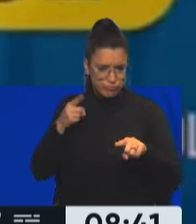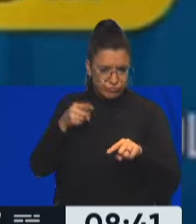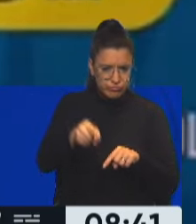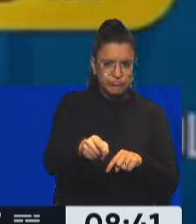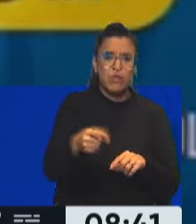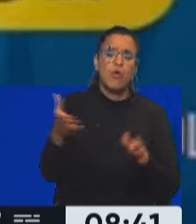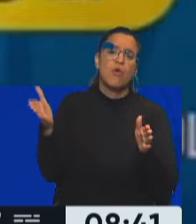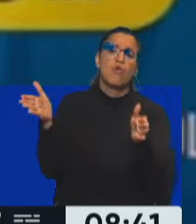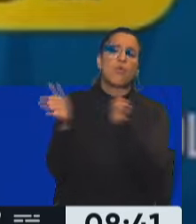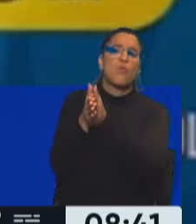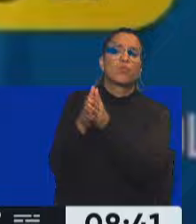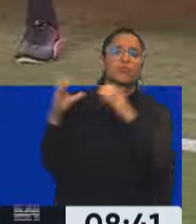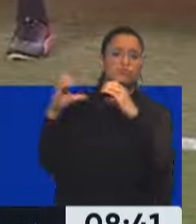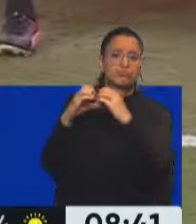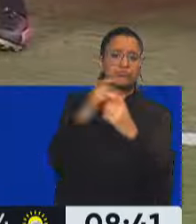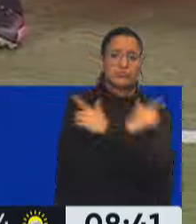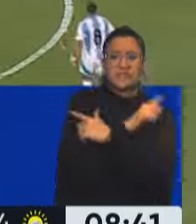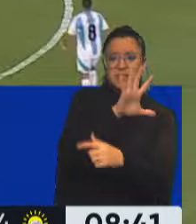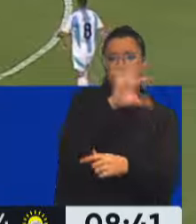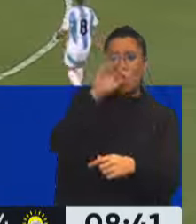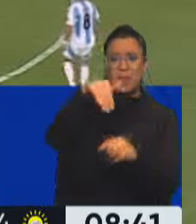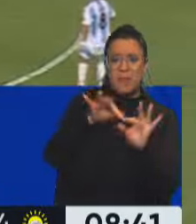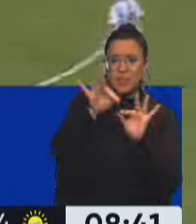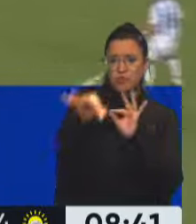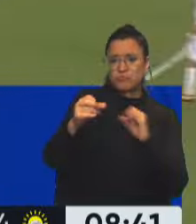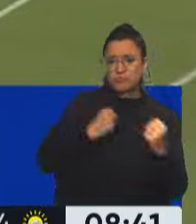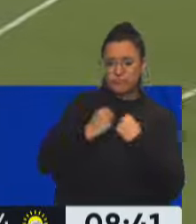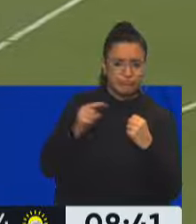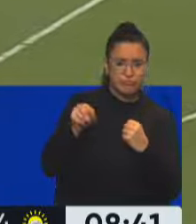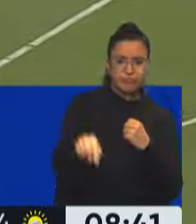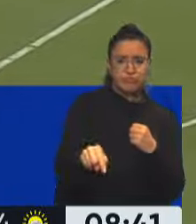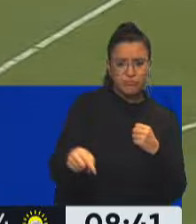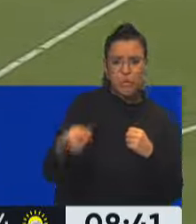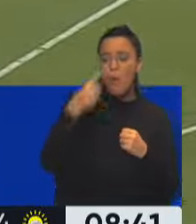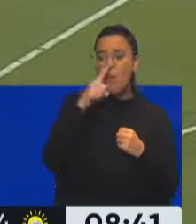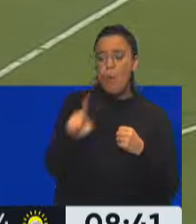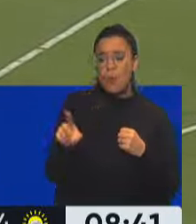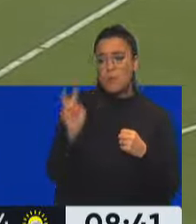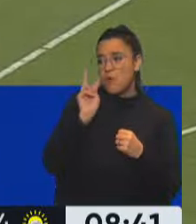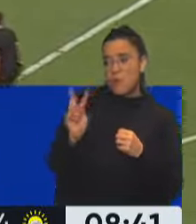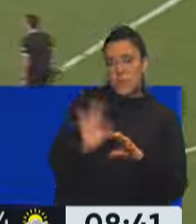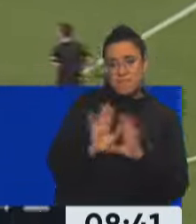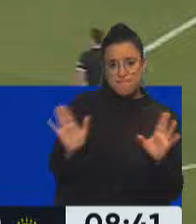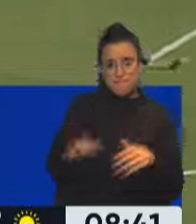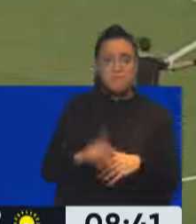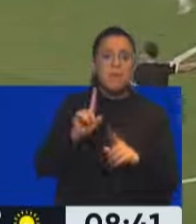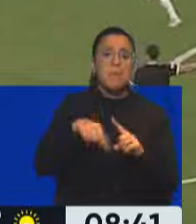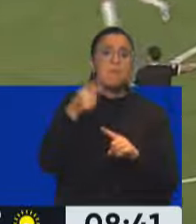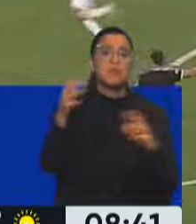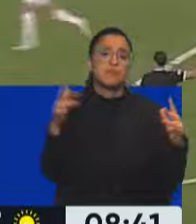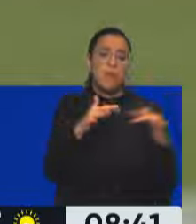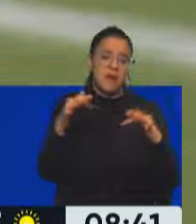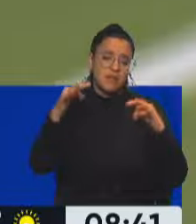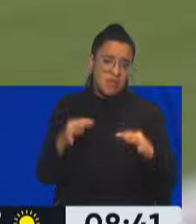con Ángel y con Lautaro de 50 metros casi, y es la última imagen que tengo. Bueno, el próximo partido es